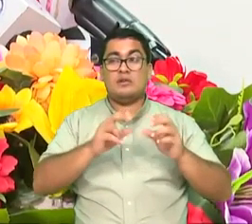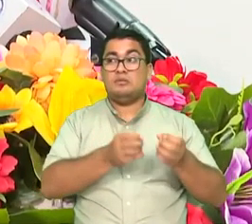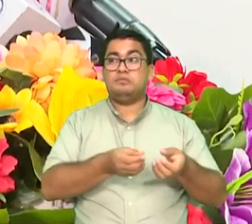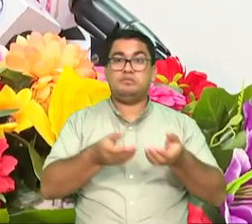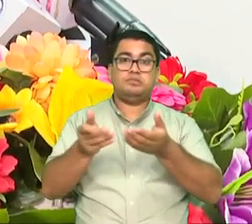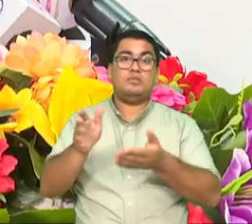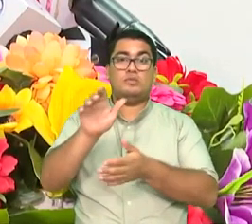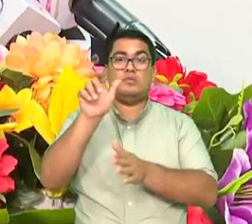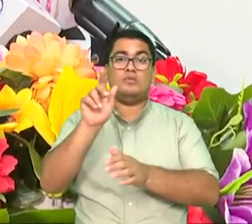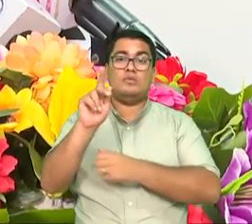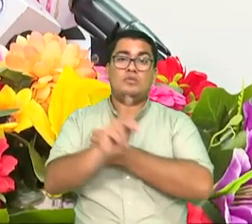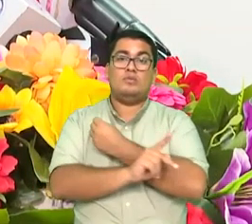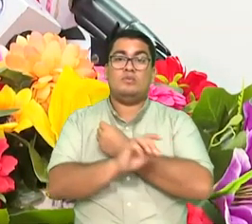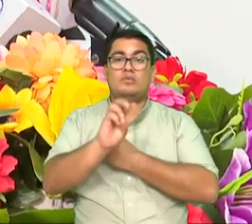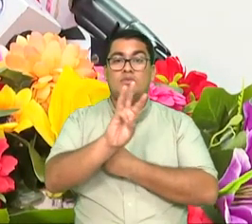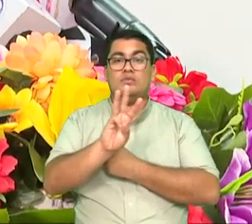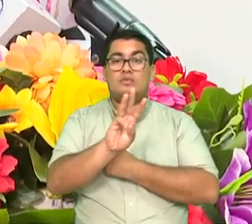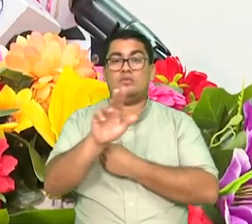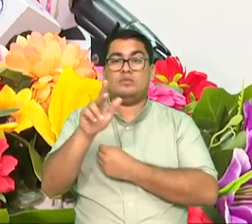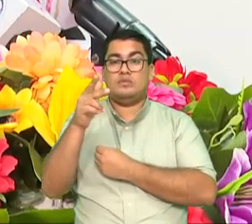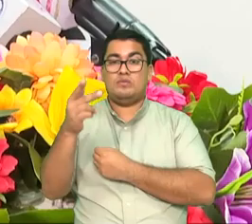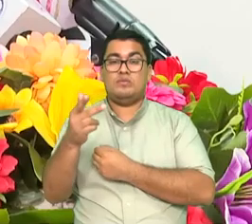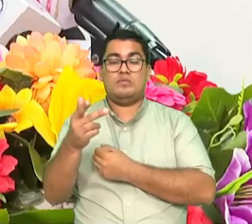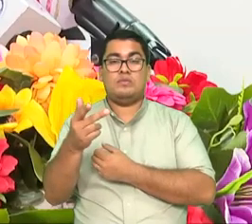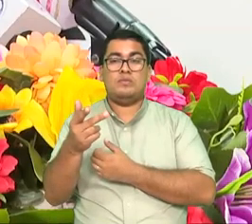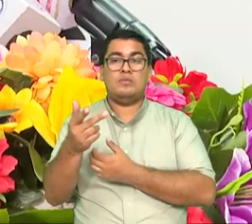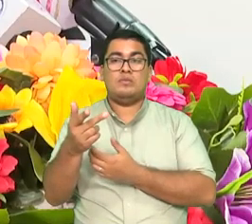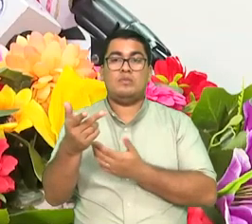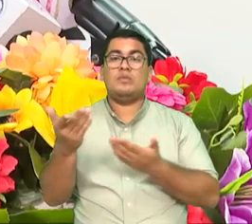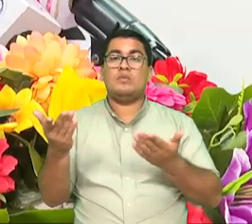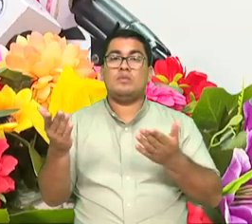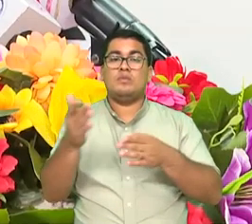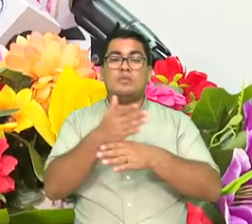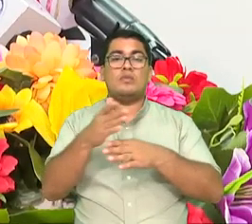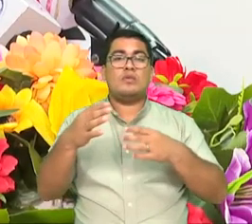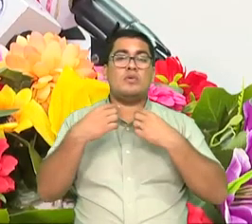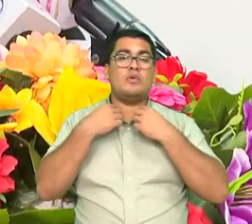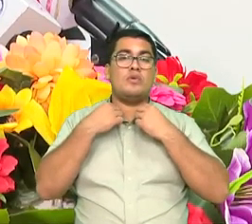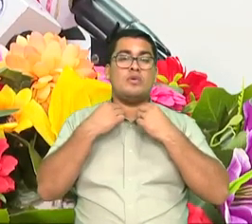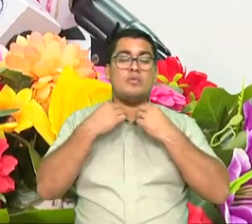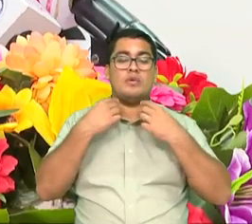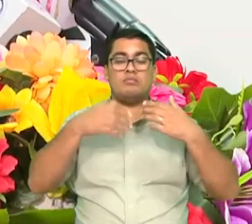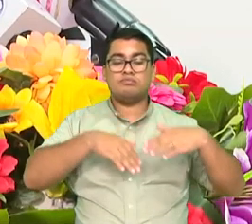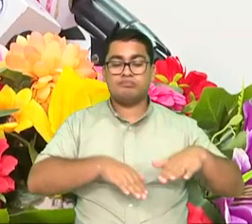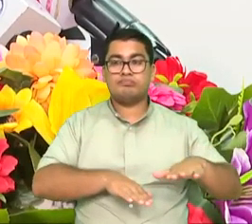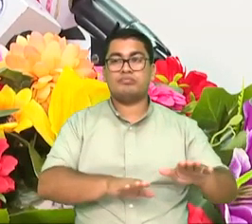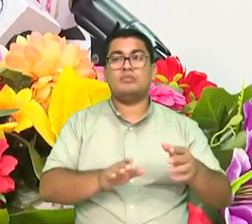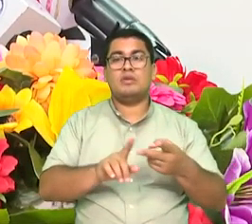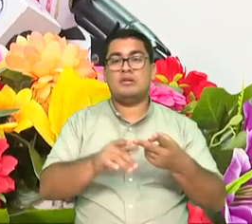llevaron 338 toneladas conteniendo ropa para maquilas,